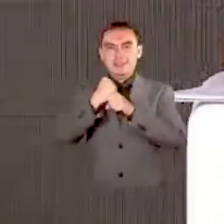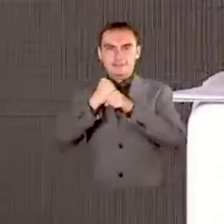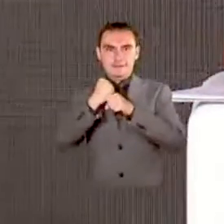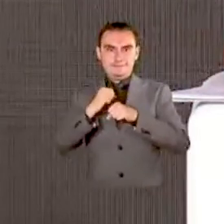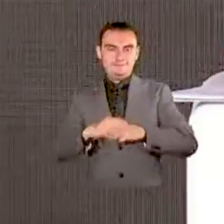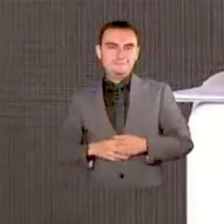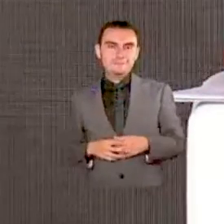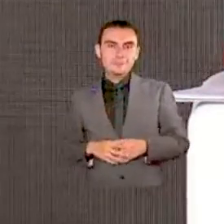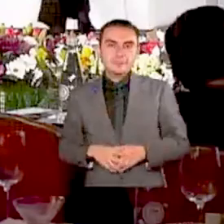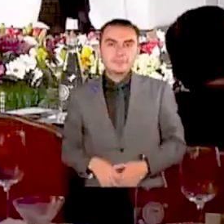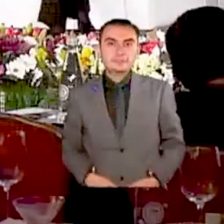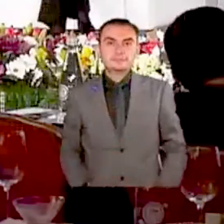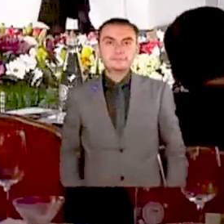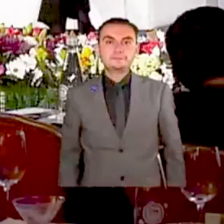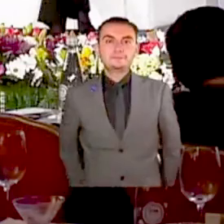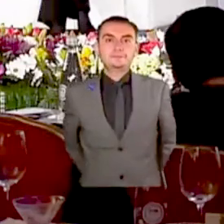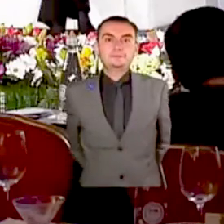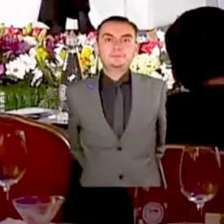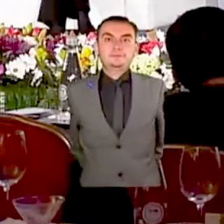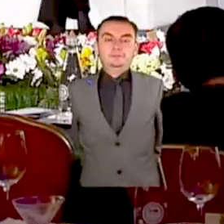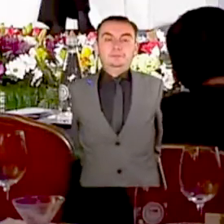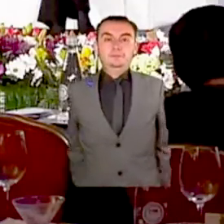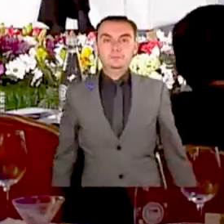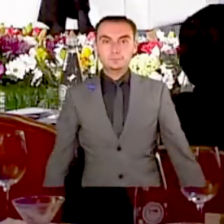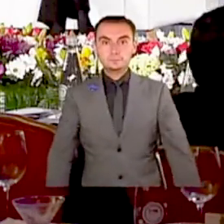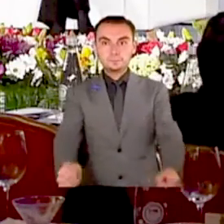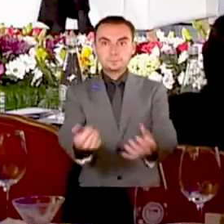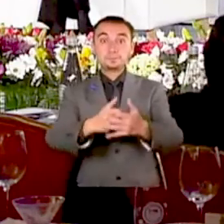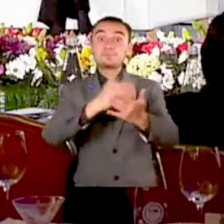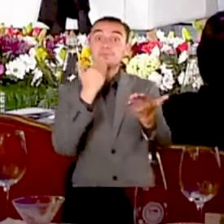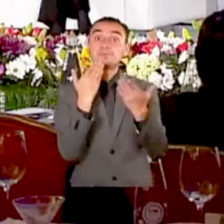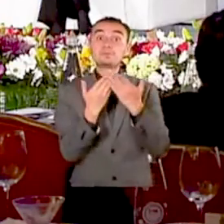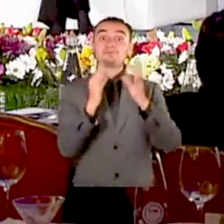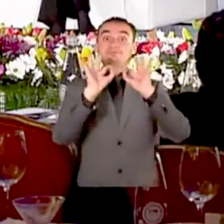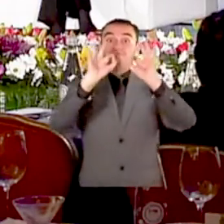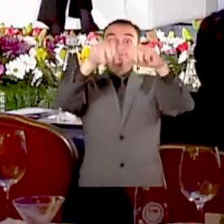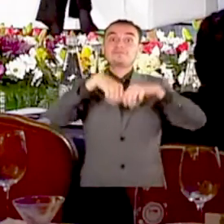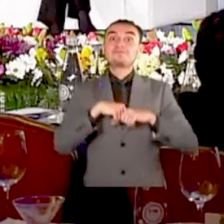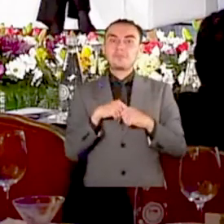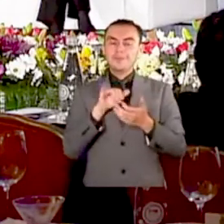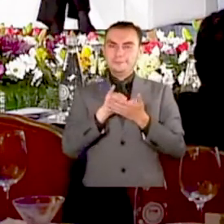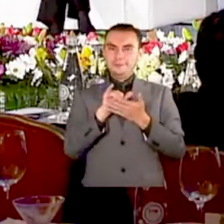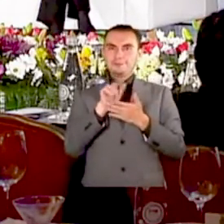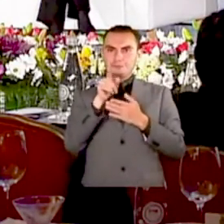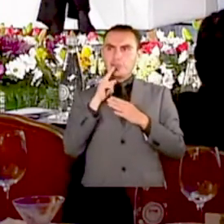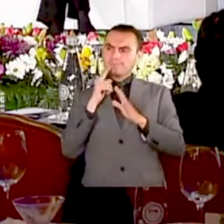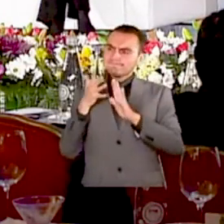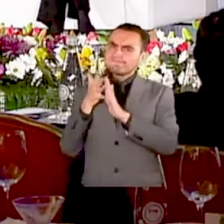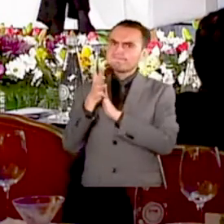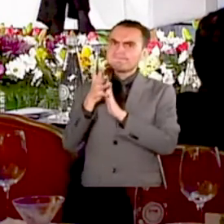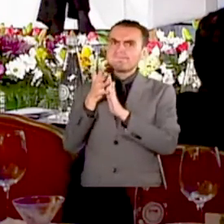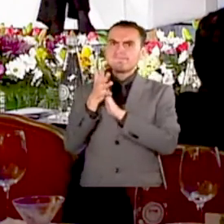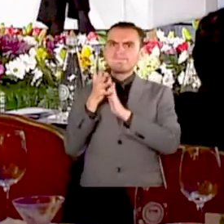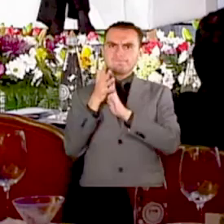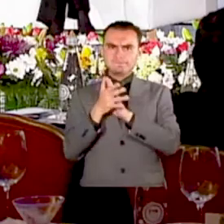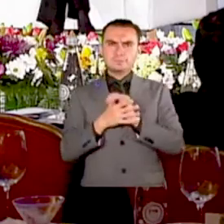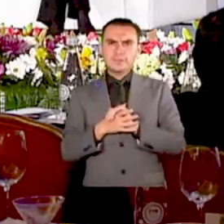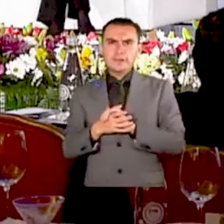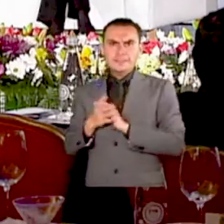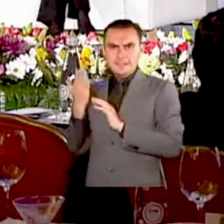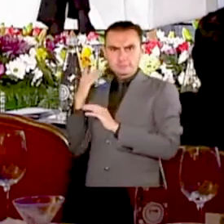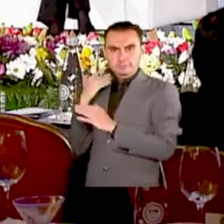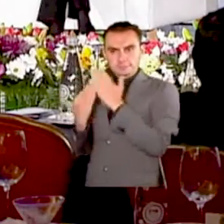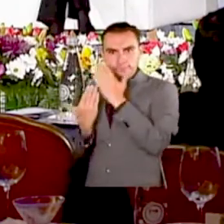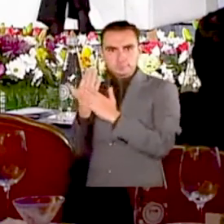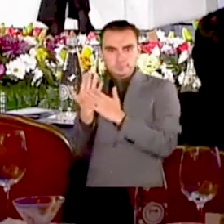de función pública. Muchas gracias, señora procuradora. Tal como usted lo expuso en su intervención inicial